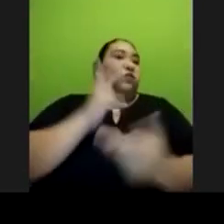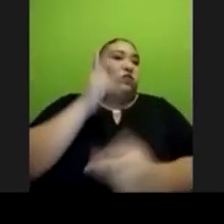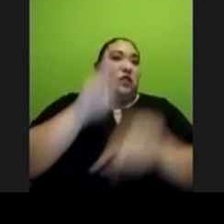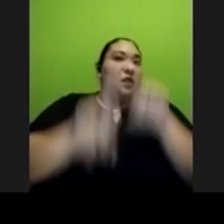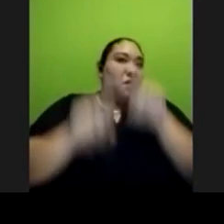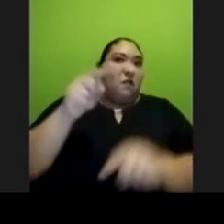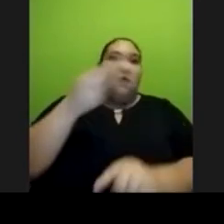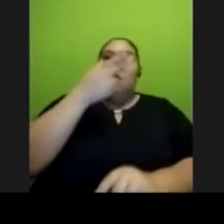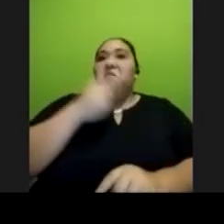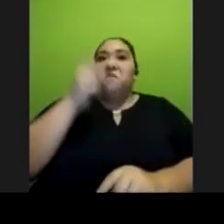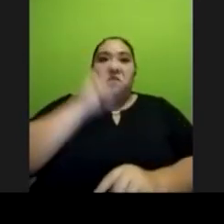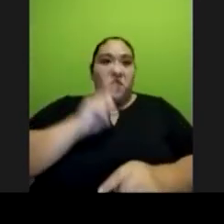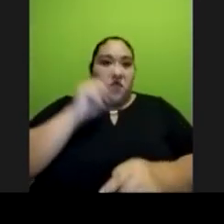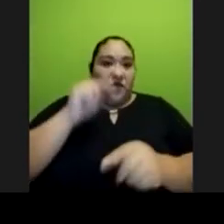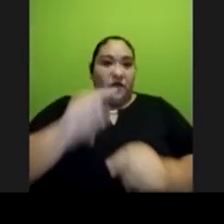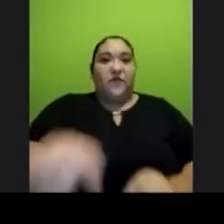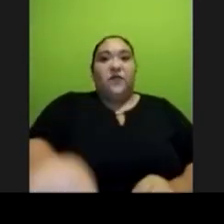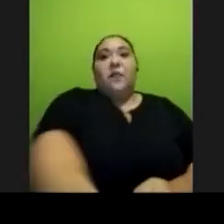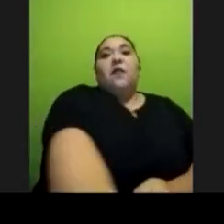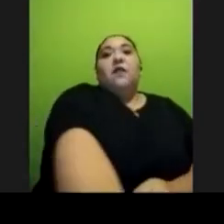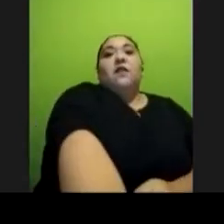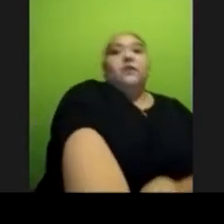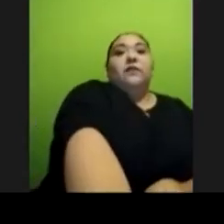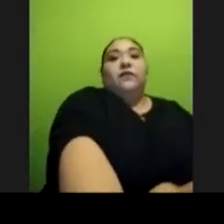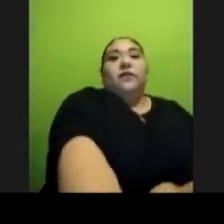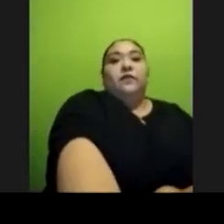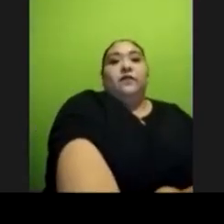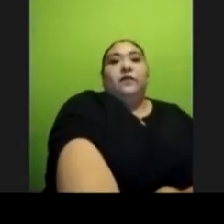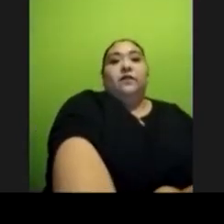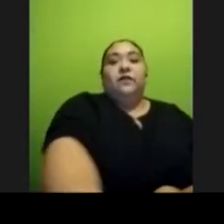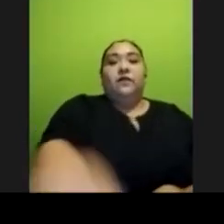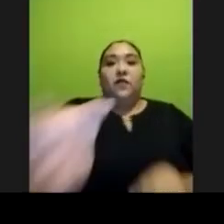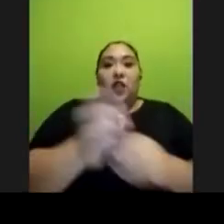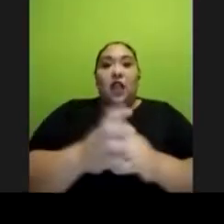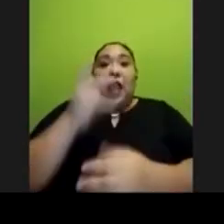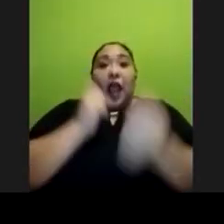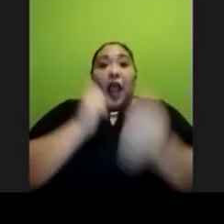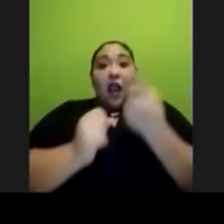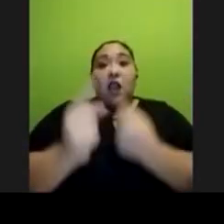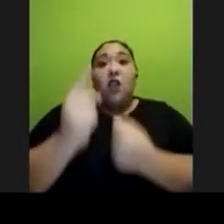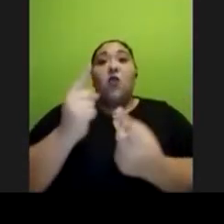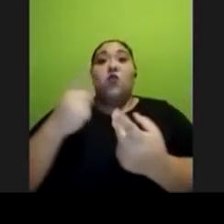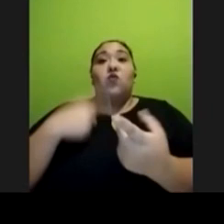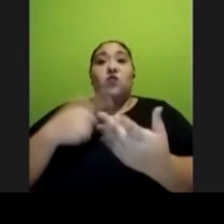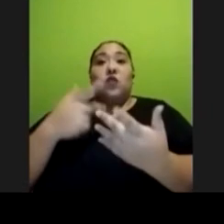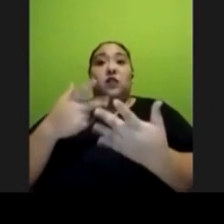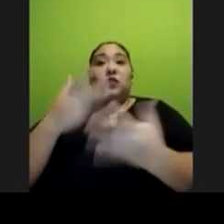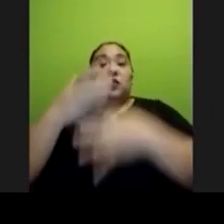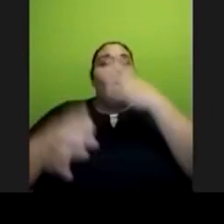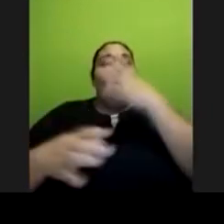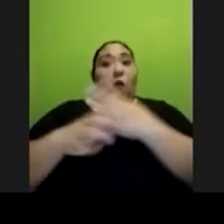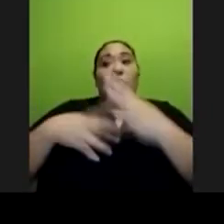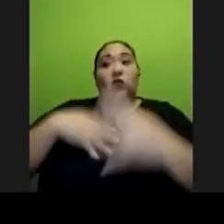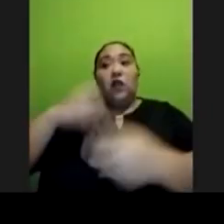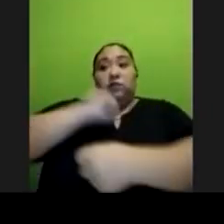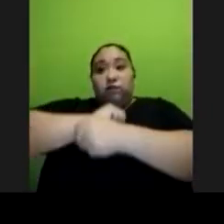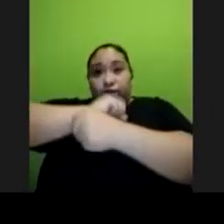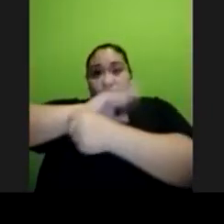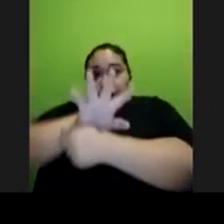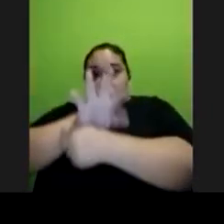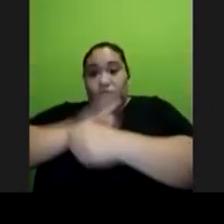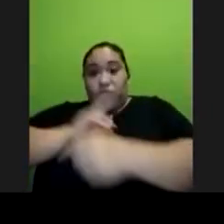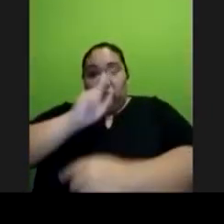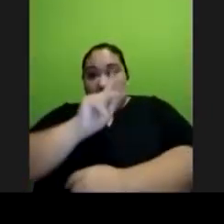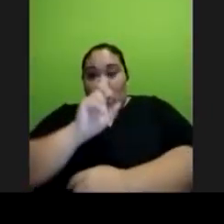del confinamiento que también pueden tener un impacto distinta, más aguda en